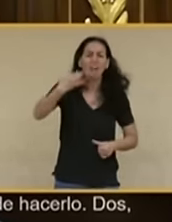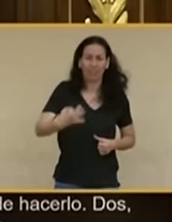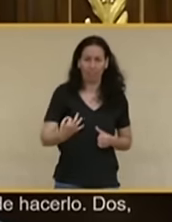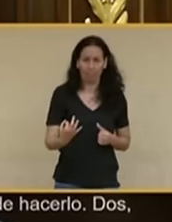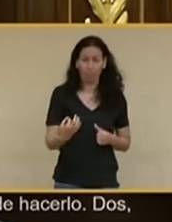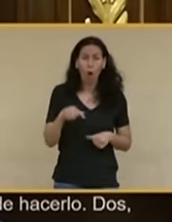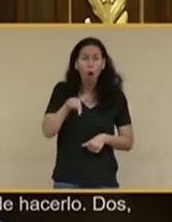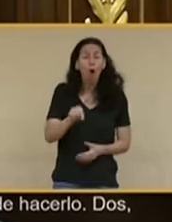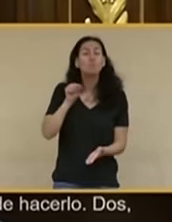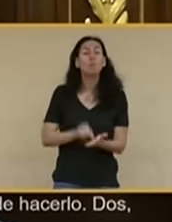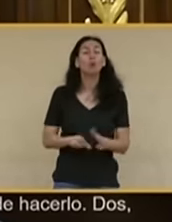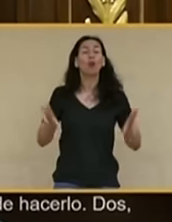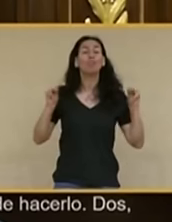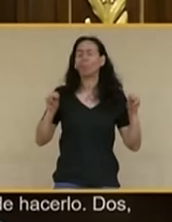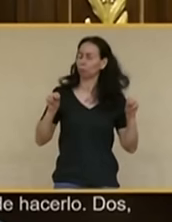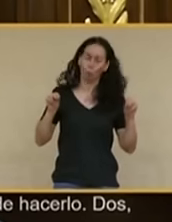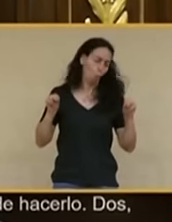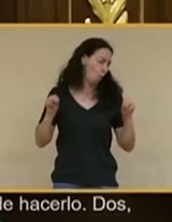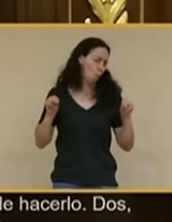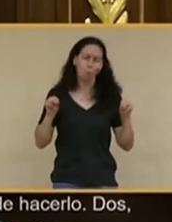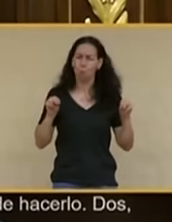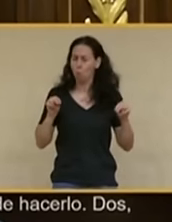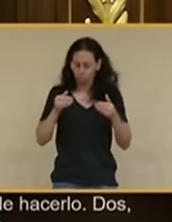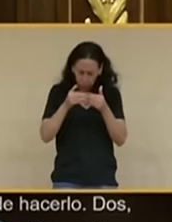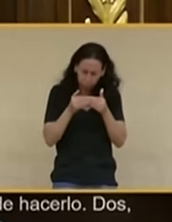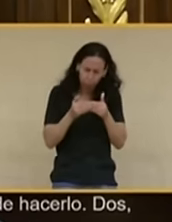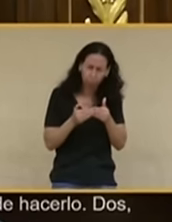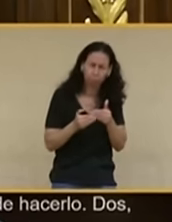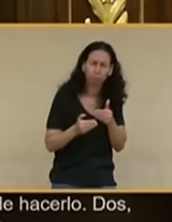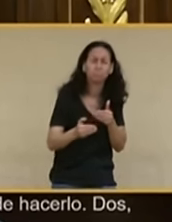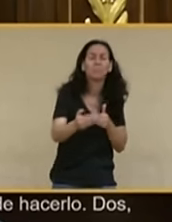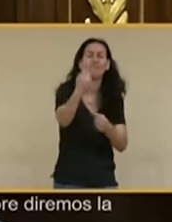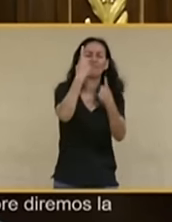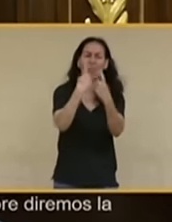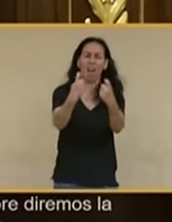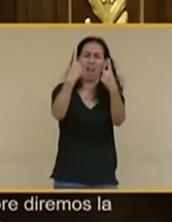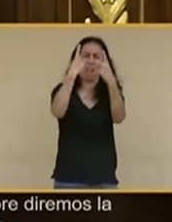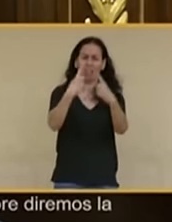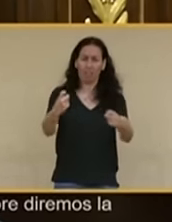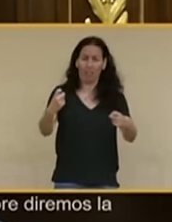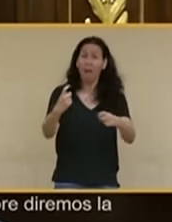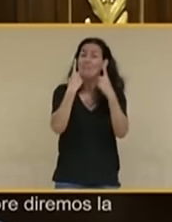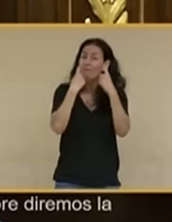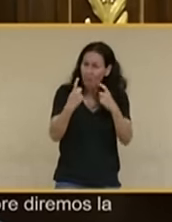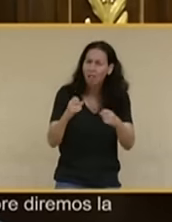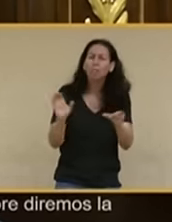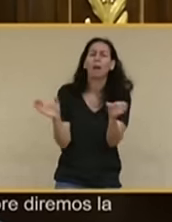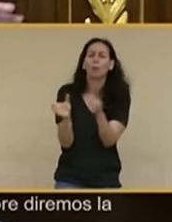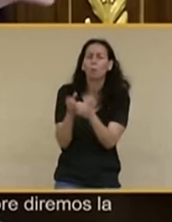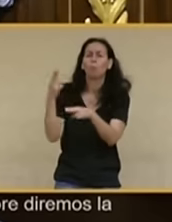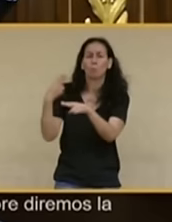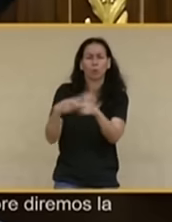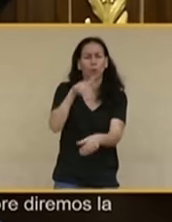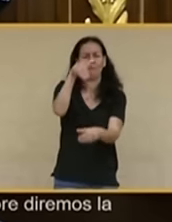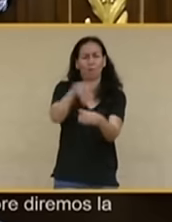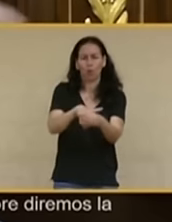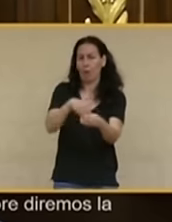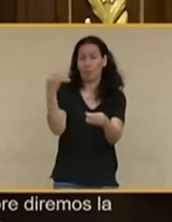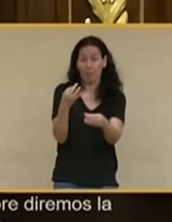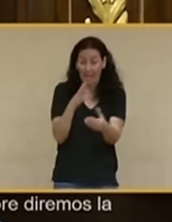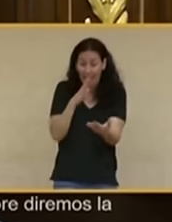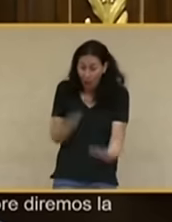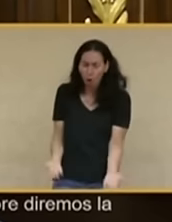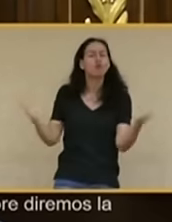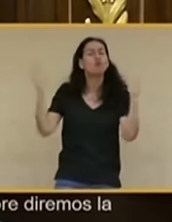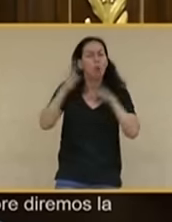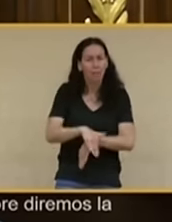final. Todavía queda un partido por votar en este país. Todavía queda un partido que por lo que sea no está aquí,